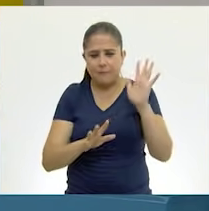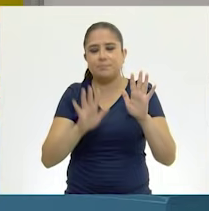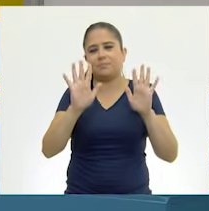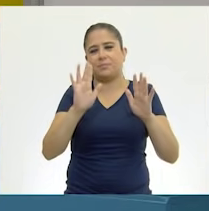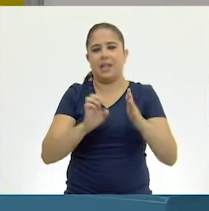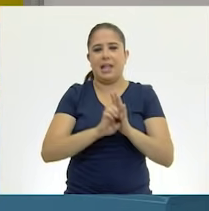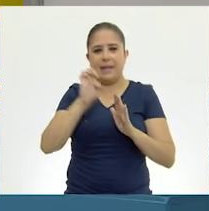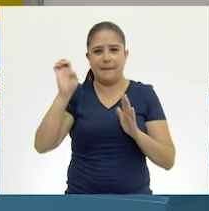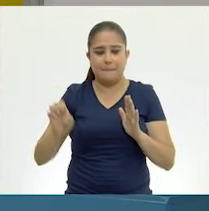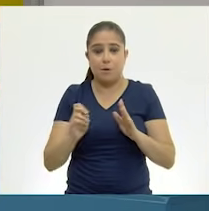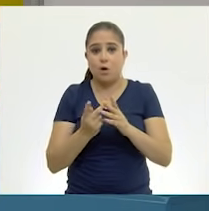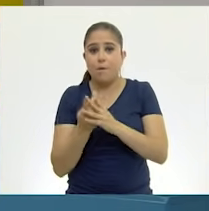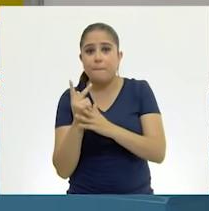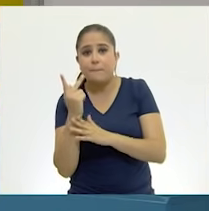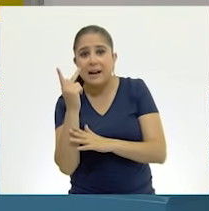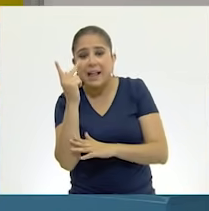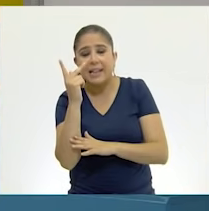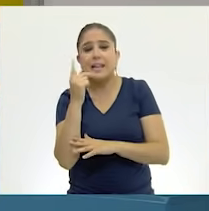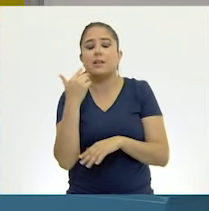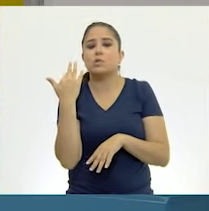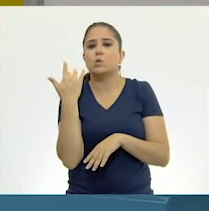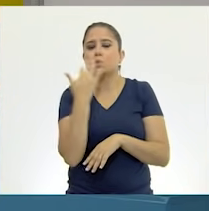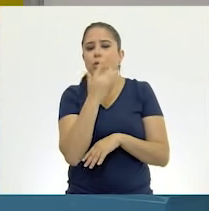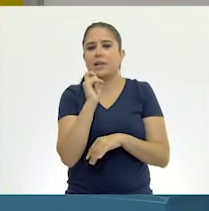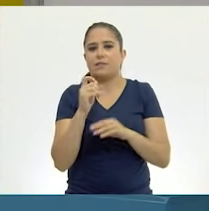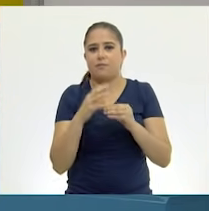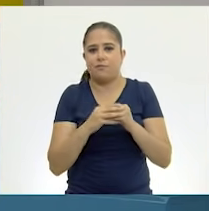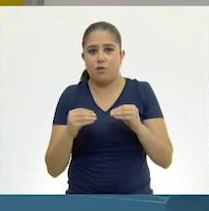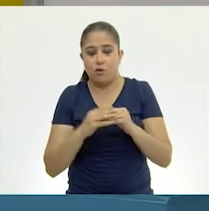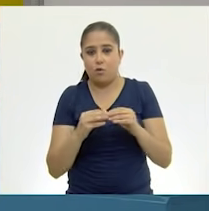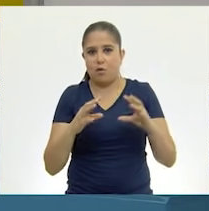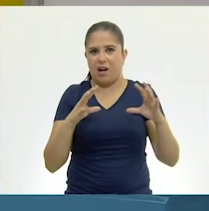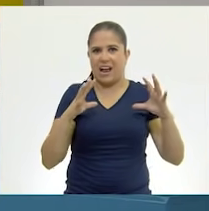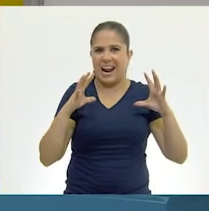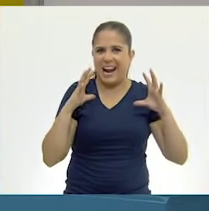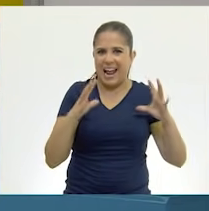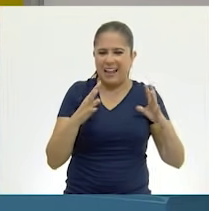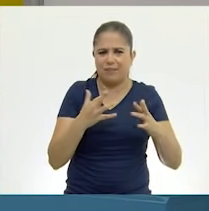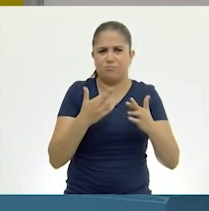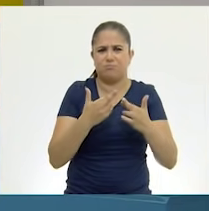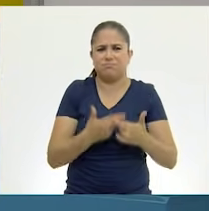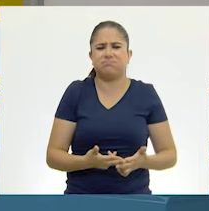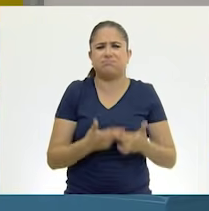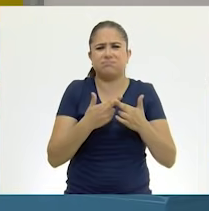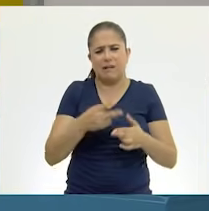ejemplo, plantas con mejor sabor de frutos, grandes, de tamaños